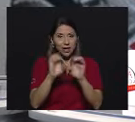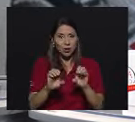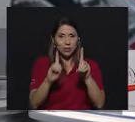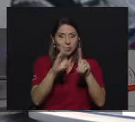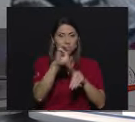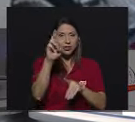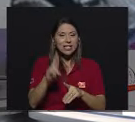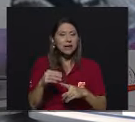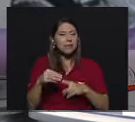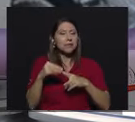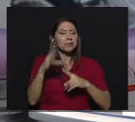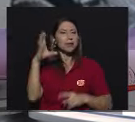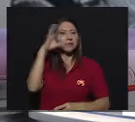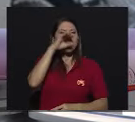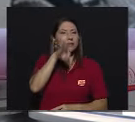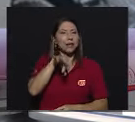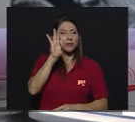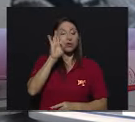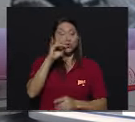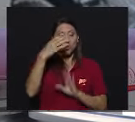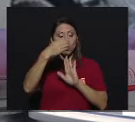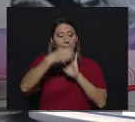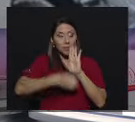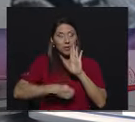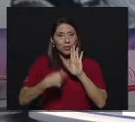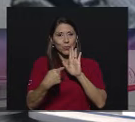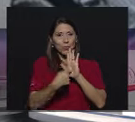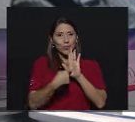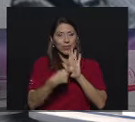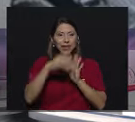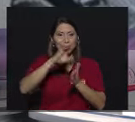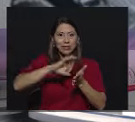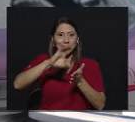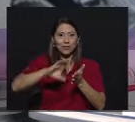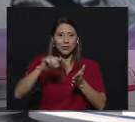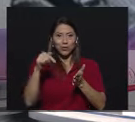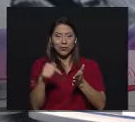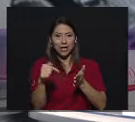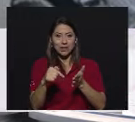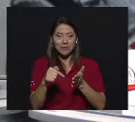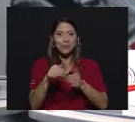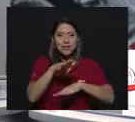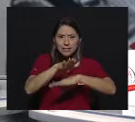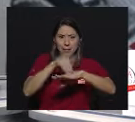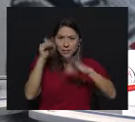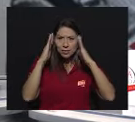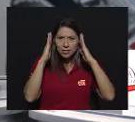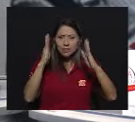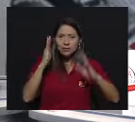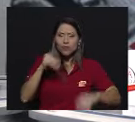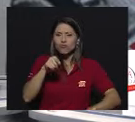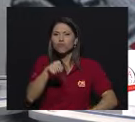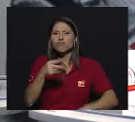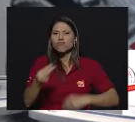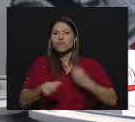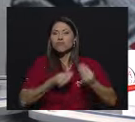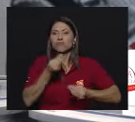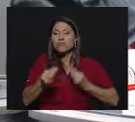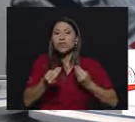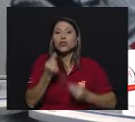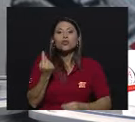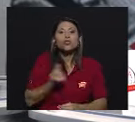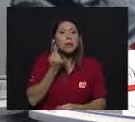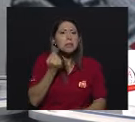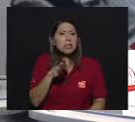educación en Costa Rica, el cual dedica un capítulo al tema de la educación secundaria y nos hace un llamado de atención en el sentido de